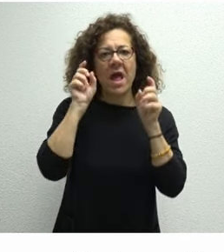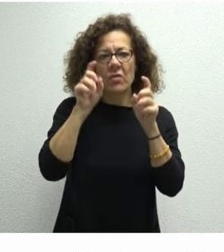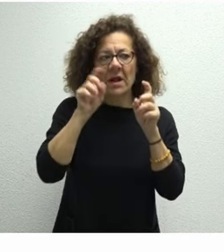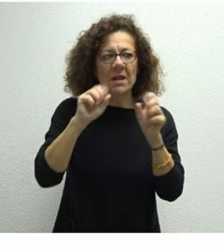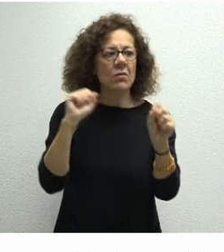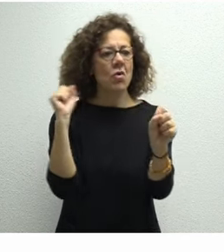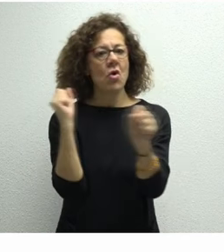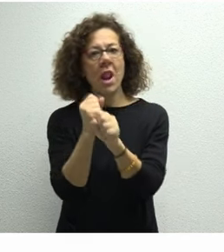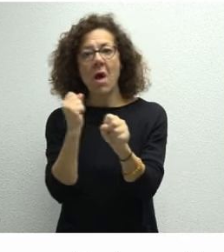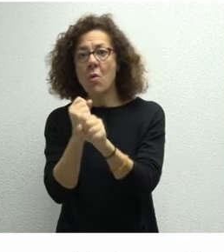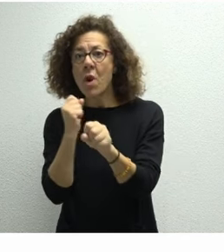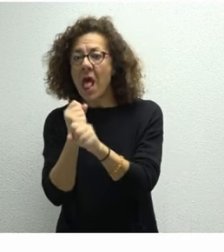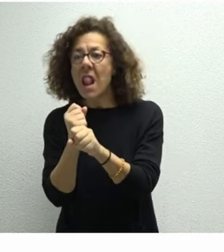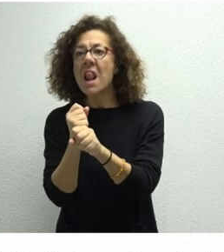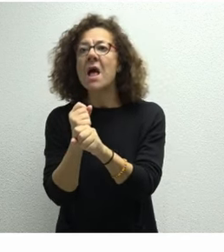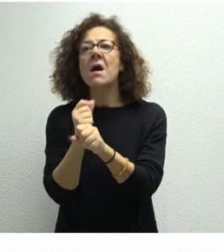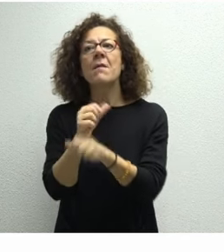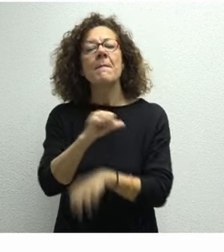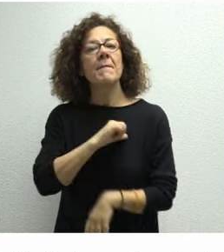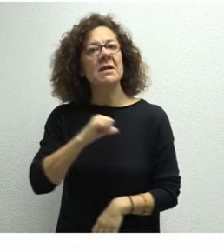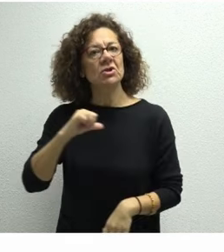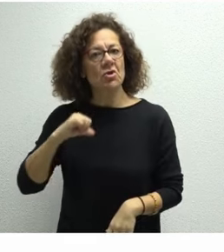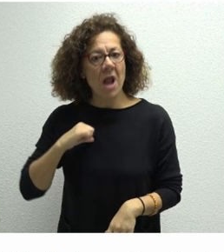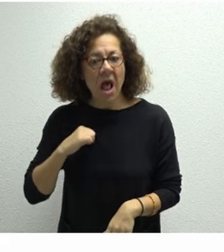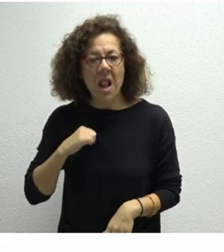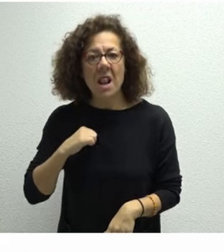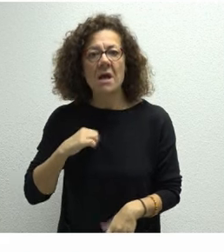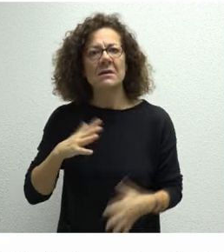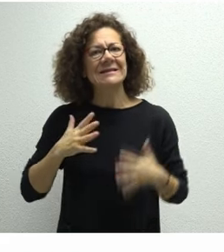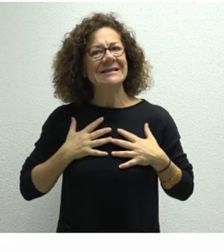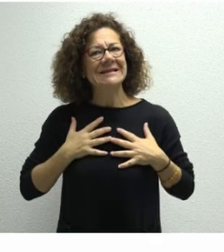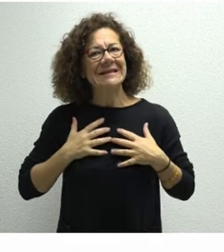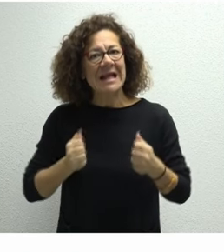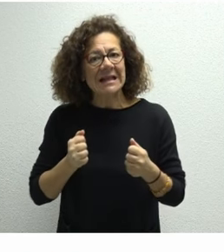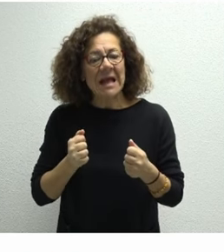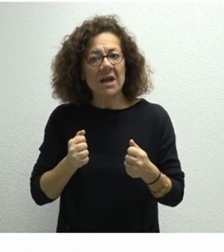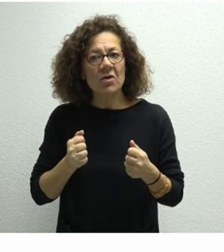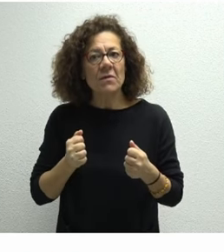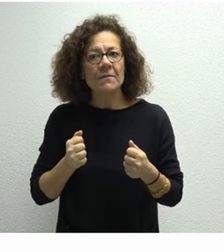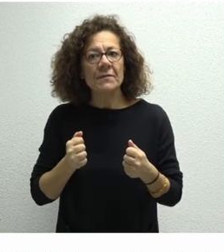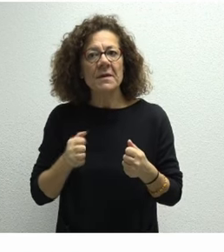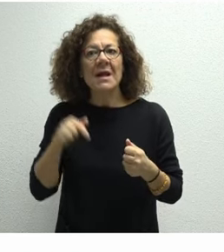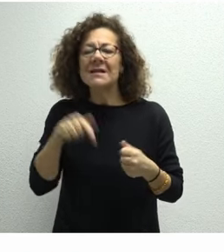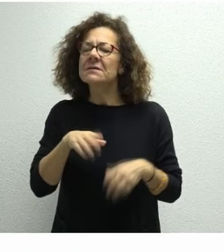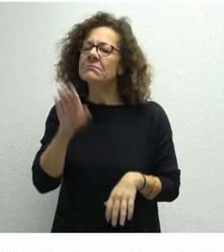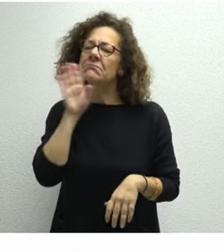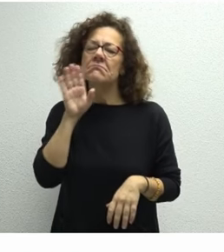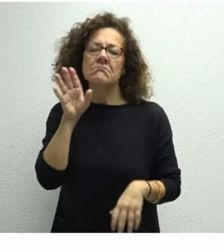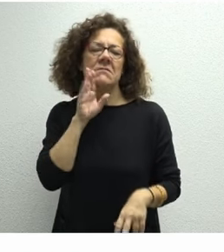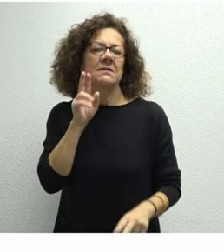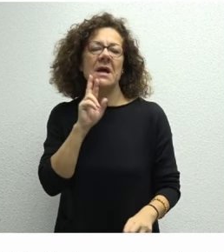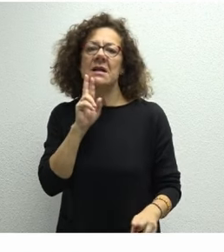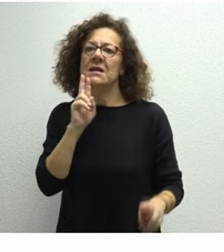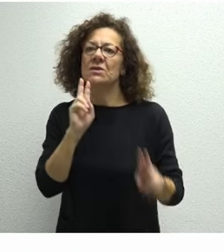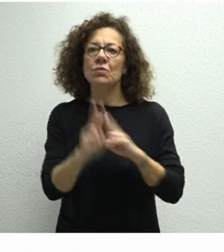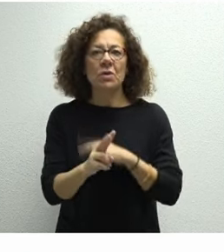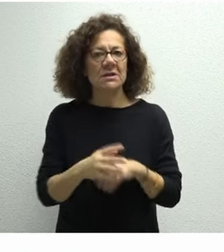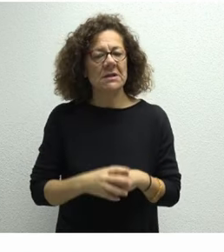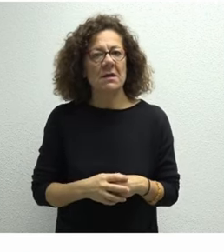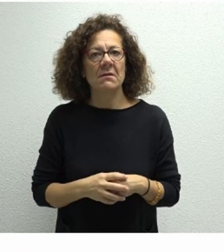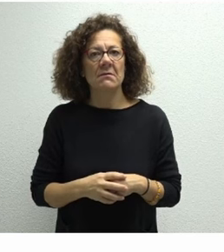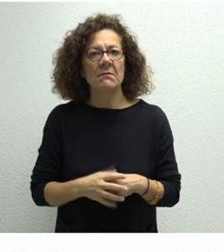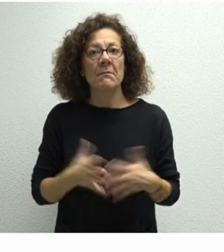laboral entre lo personal entre lo sanitario como la misma respuesta desde